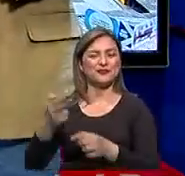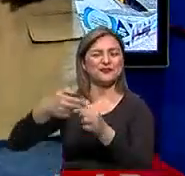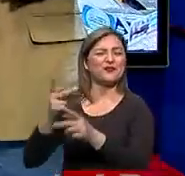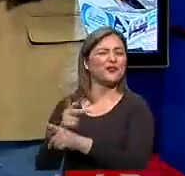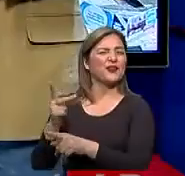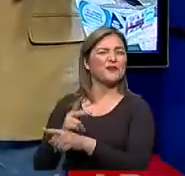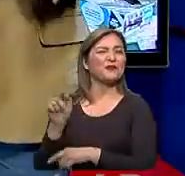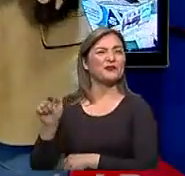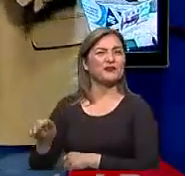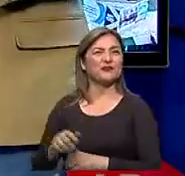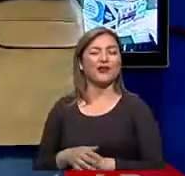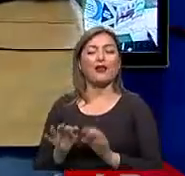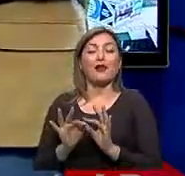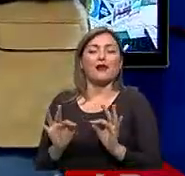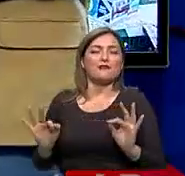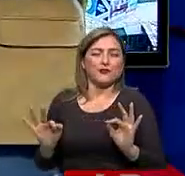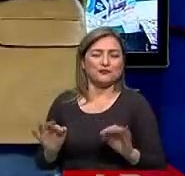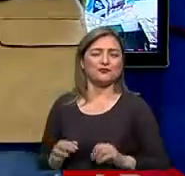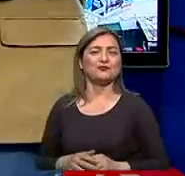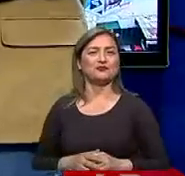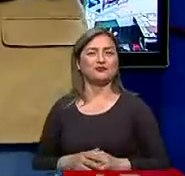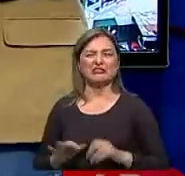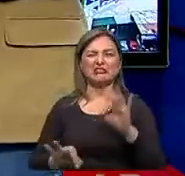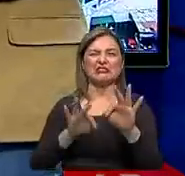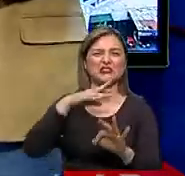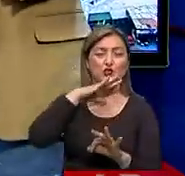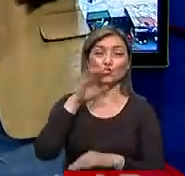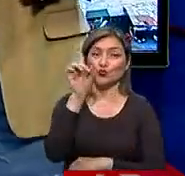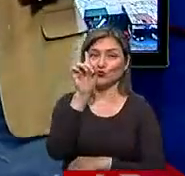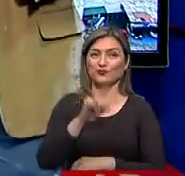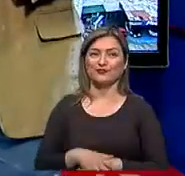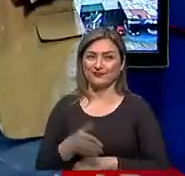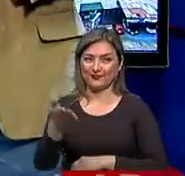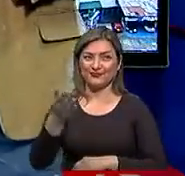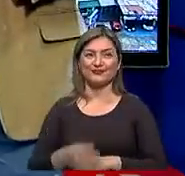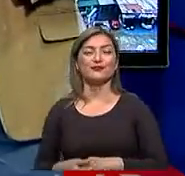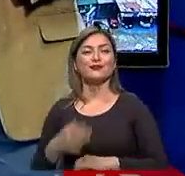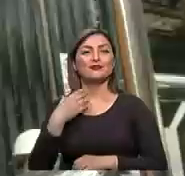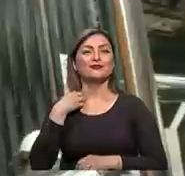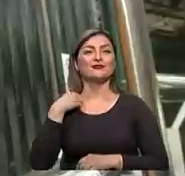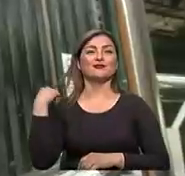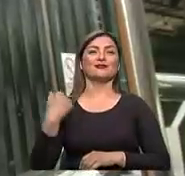produce es combustible limpio, que en teoría no contamina. Tenemos un reportaje.